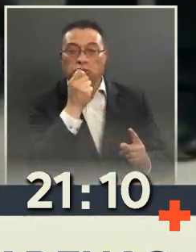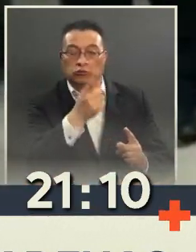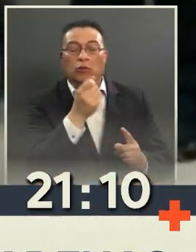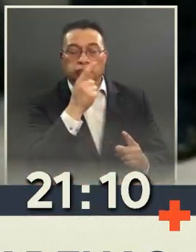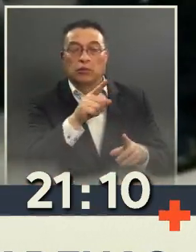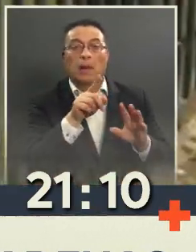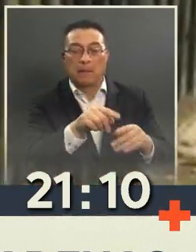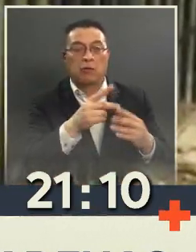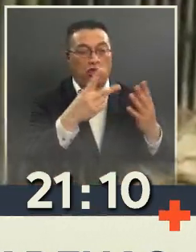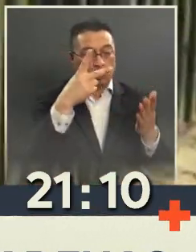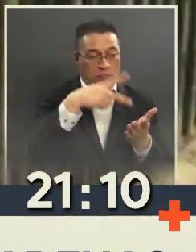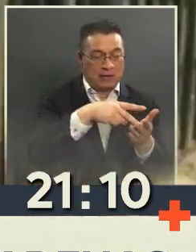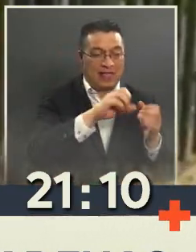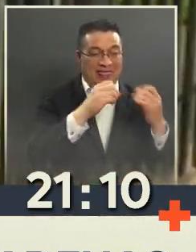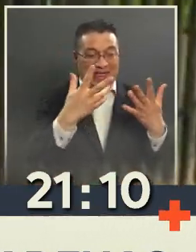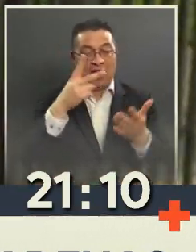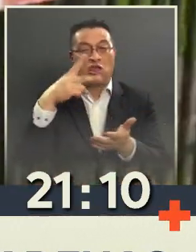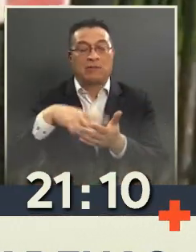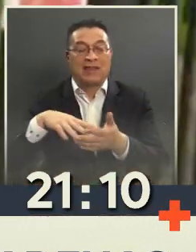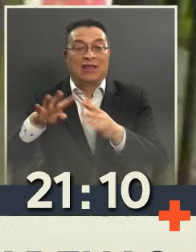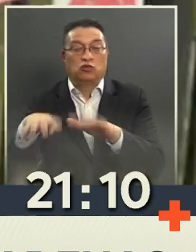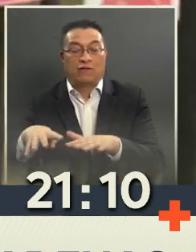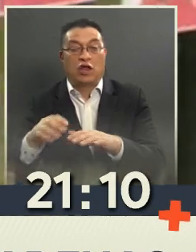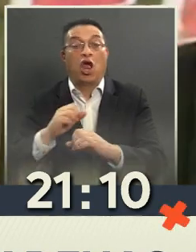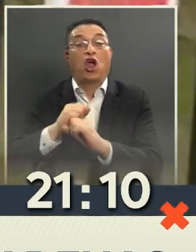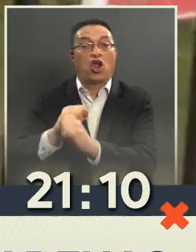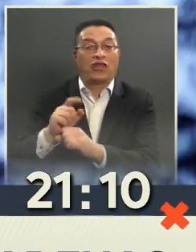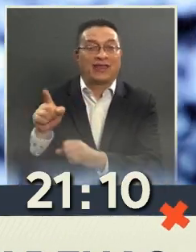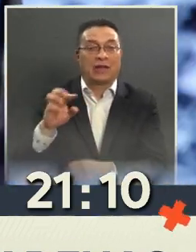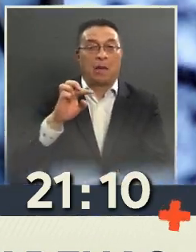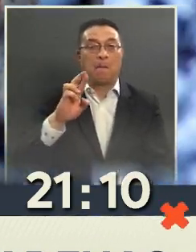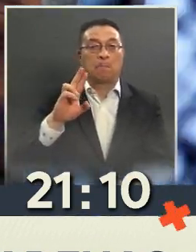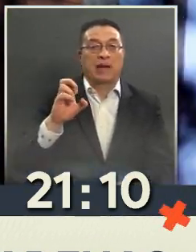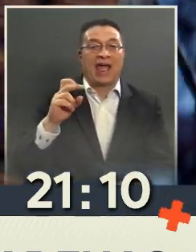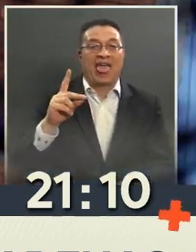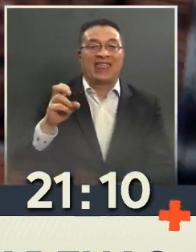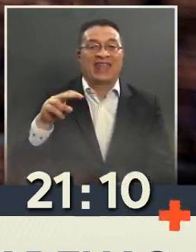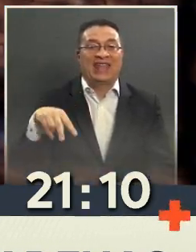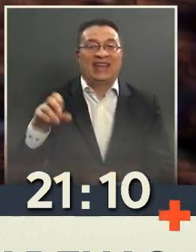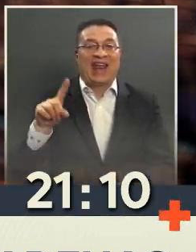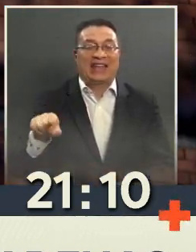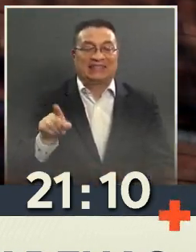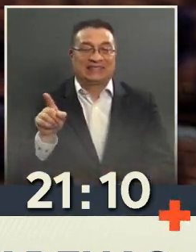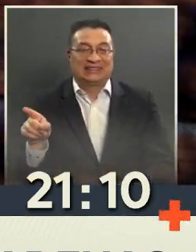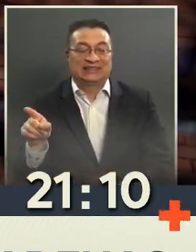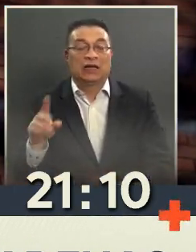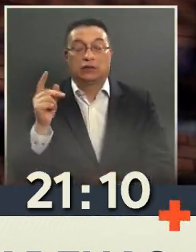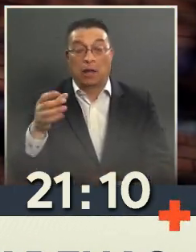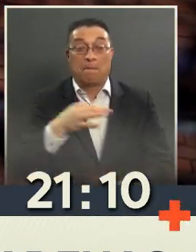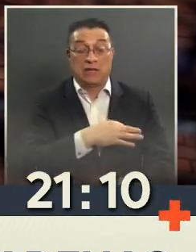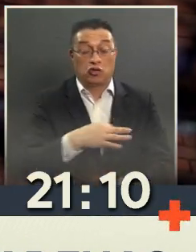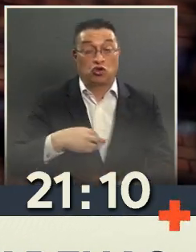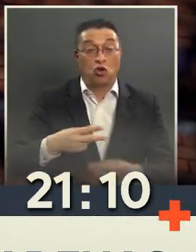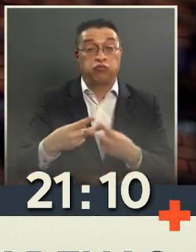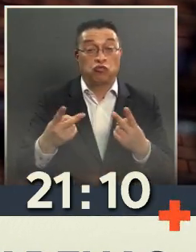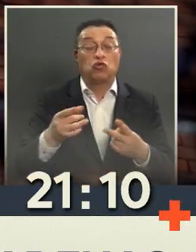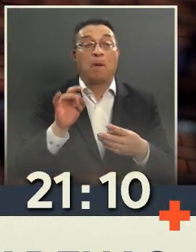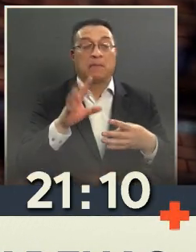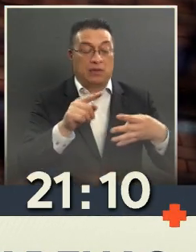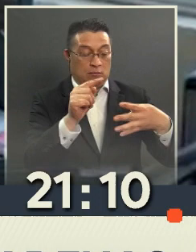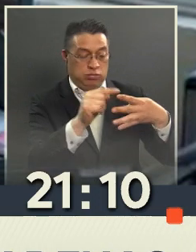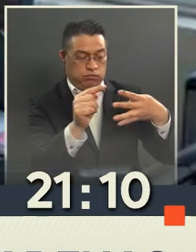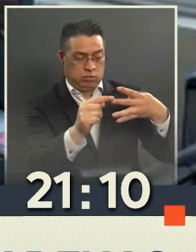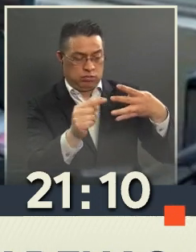entre el 2010 y el 2019 contra Pradenas. Hoy, el Ministerio Público solicitó penas por cada uno de los